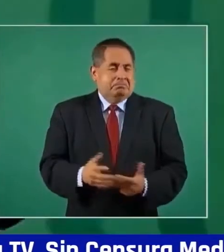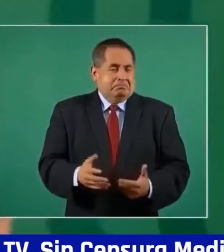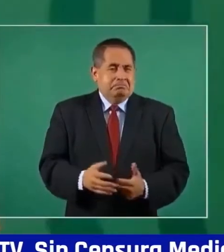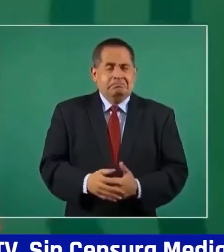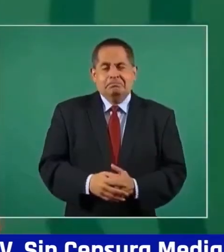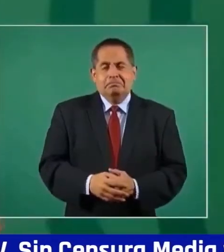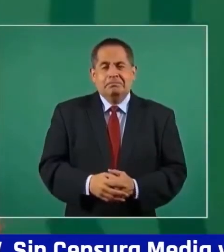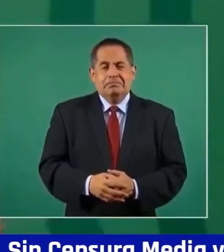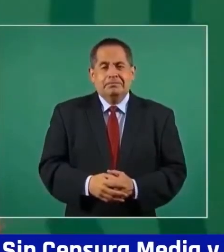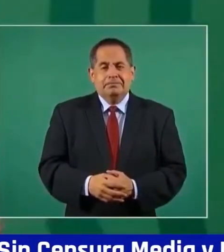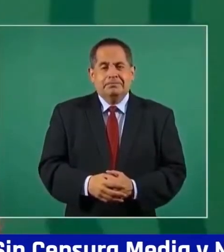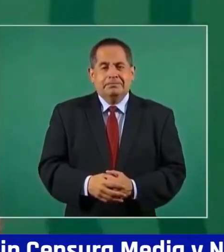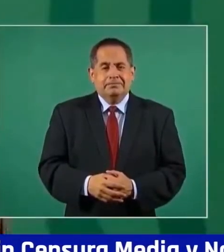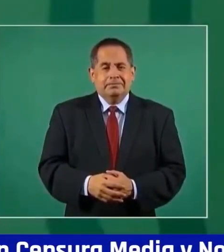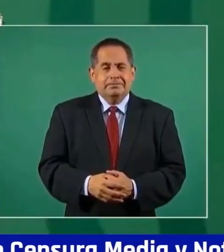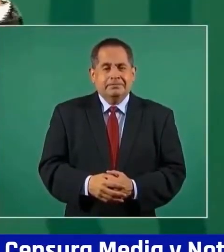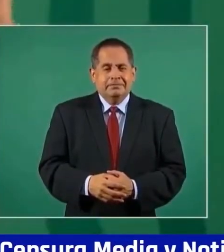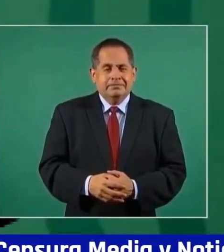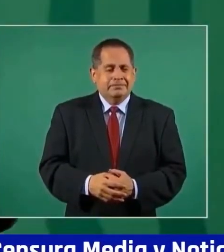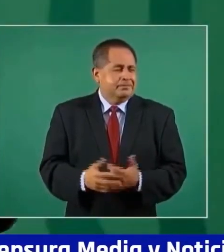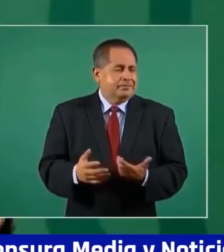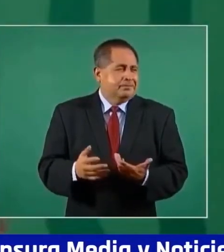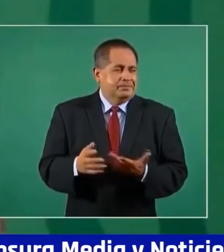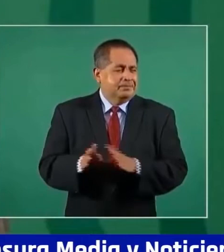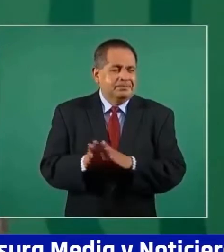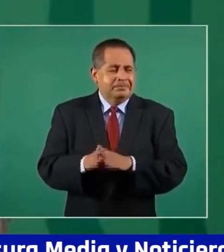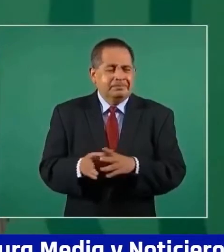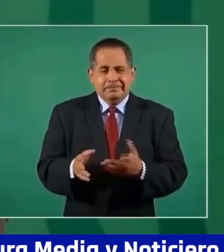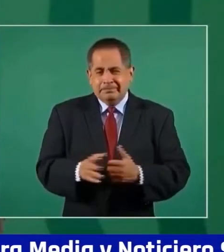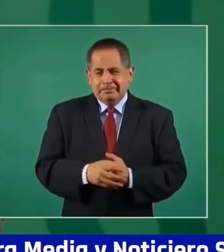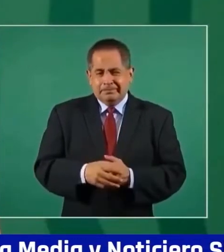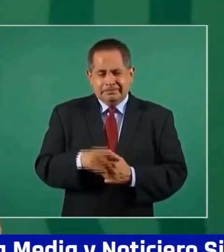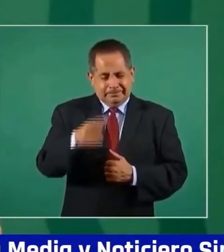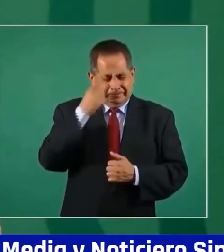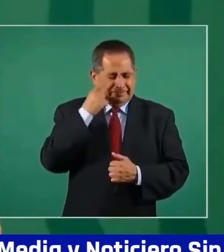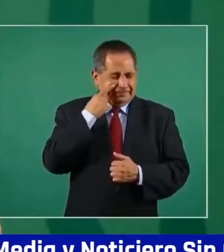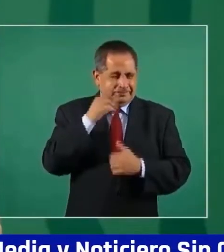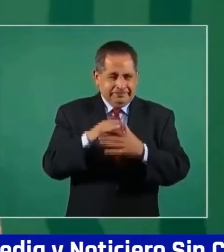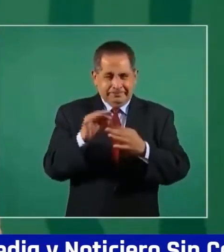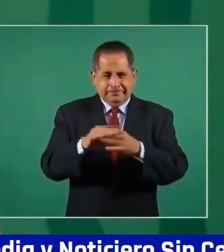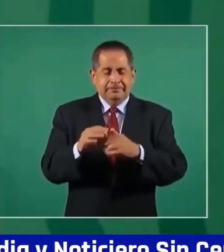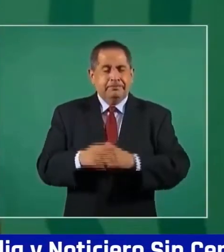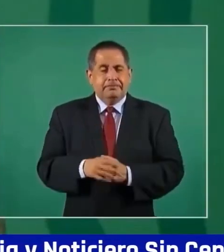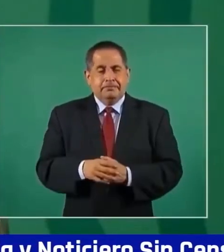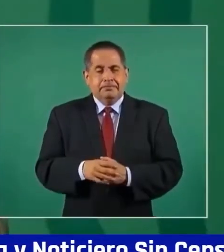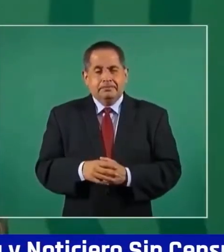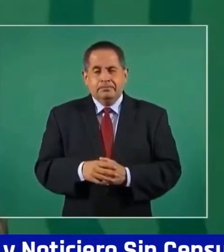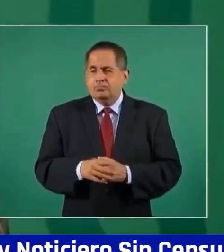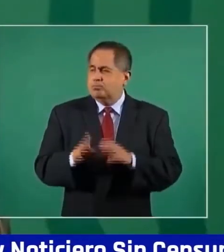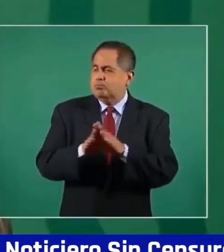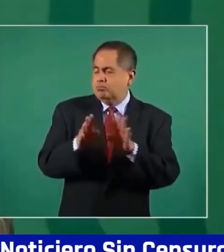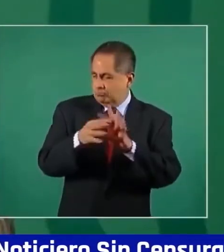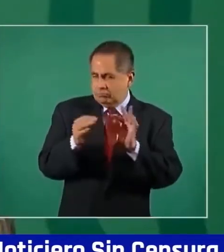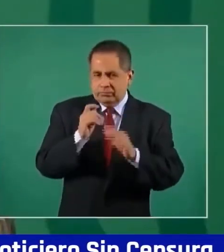Imagínense, ¿qué esperaban? Fíjense el grado